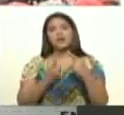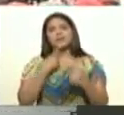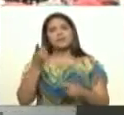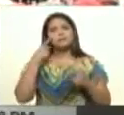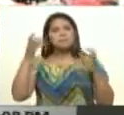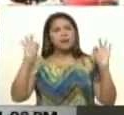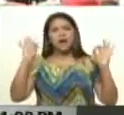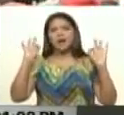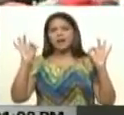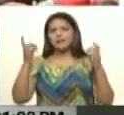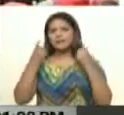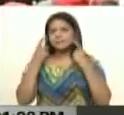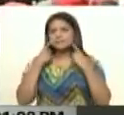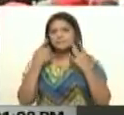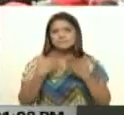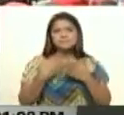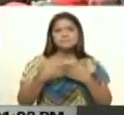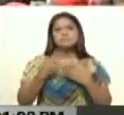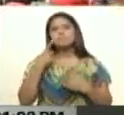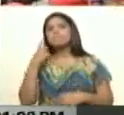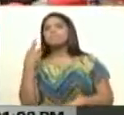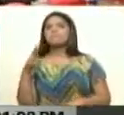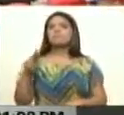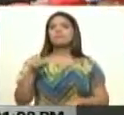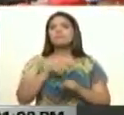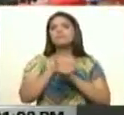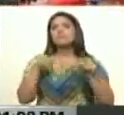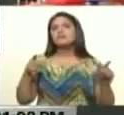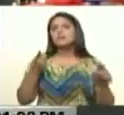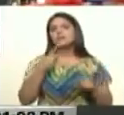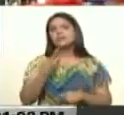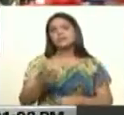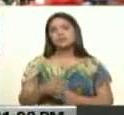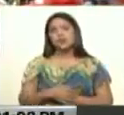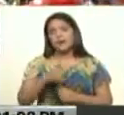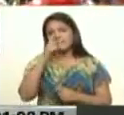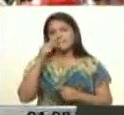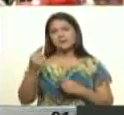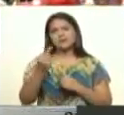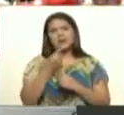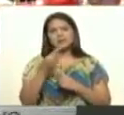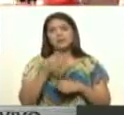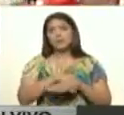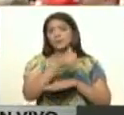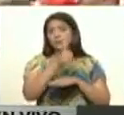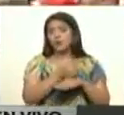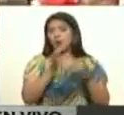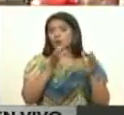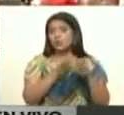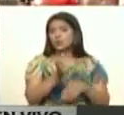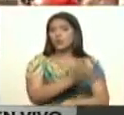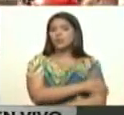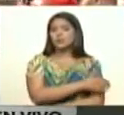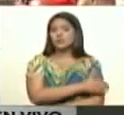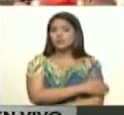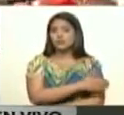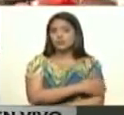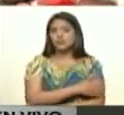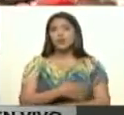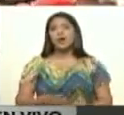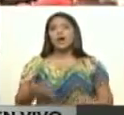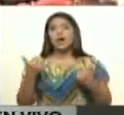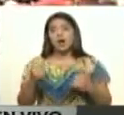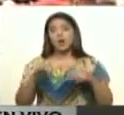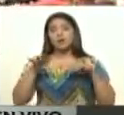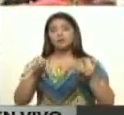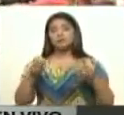alerta permanente en rebeldía ante lo que ellos pues han calificado una amenaza por parte de sectores de oposición que hoy toman el